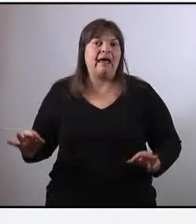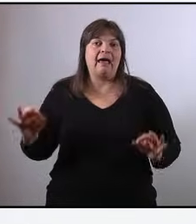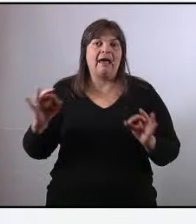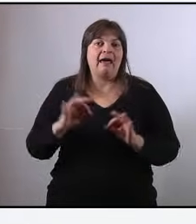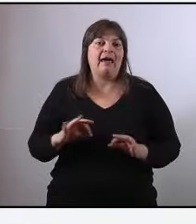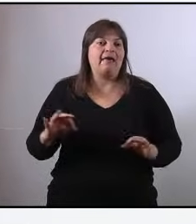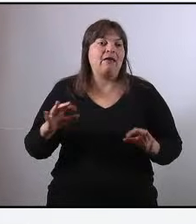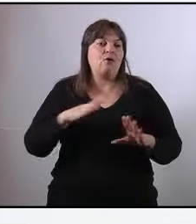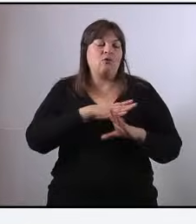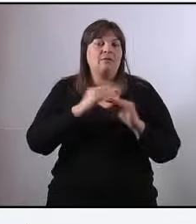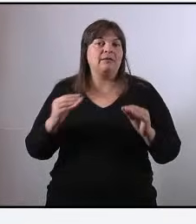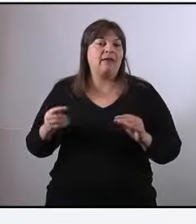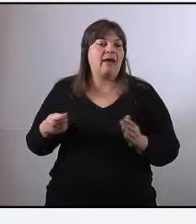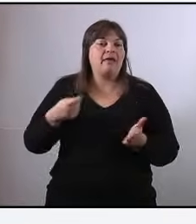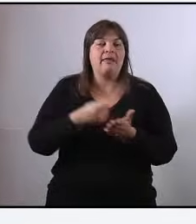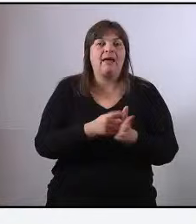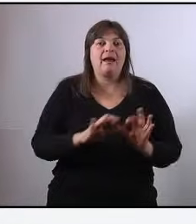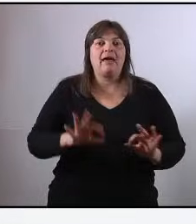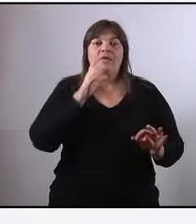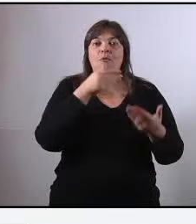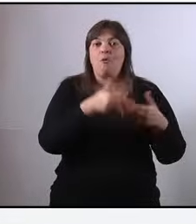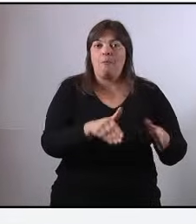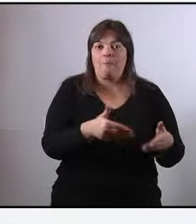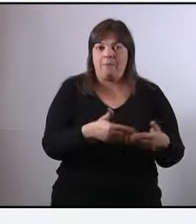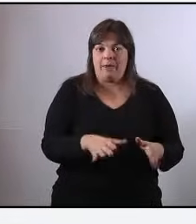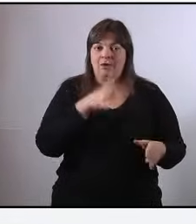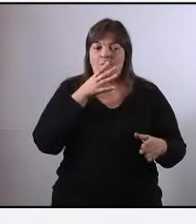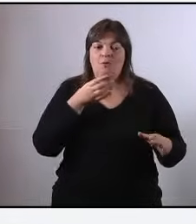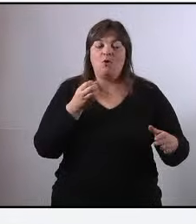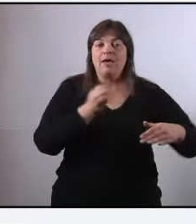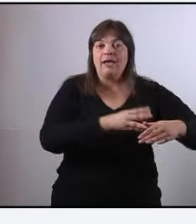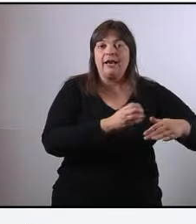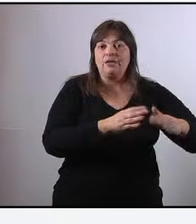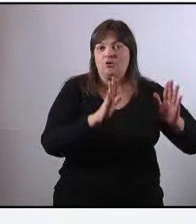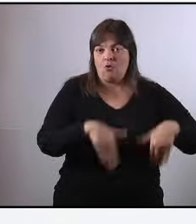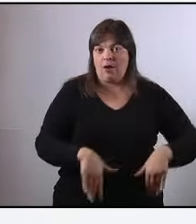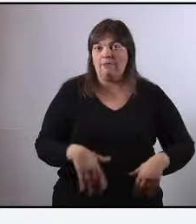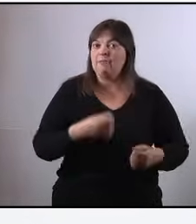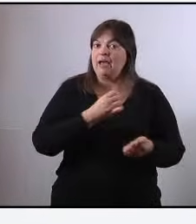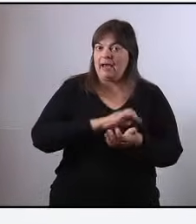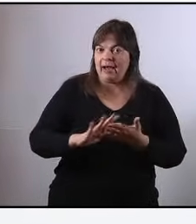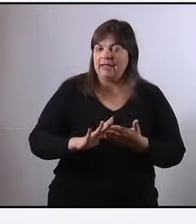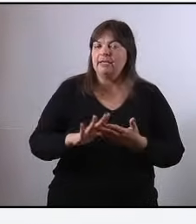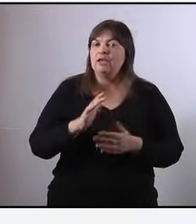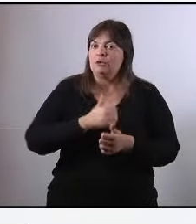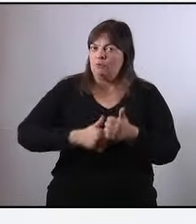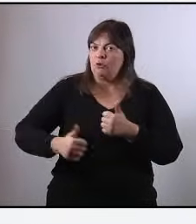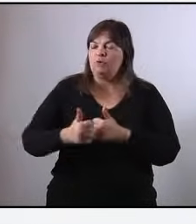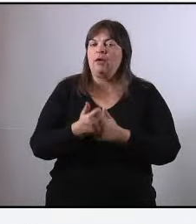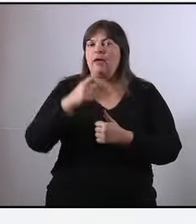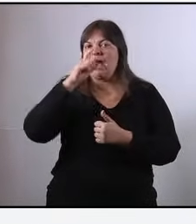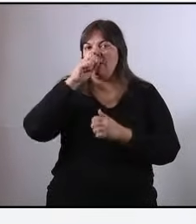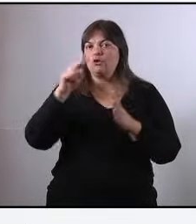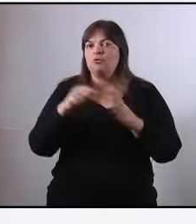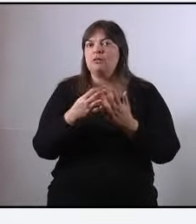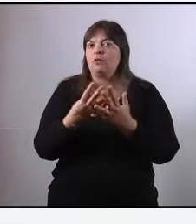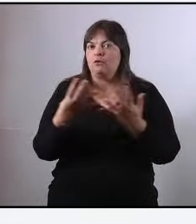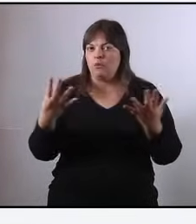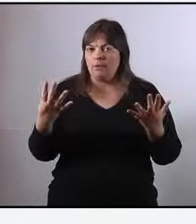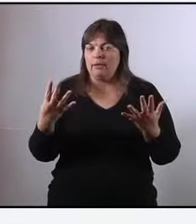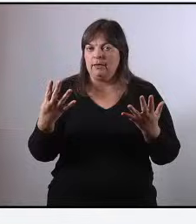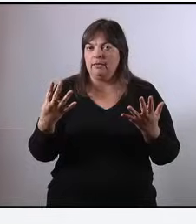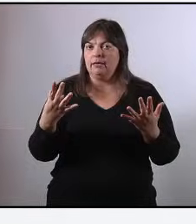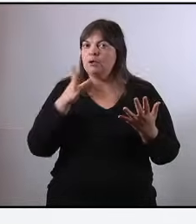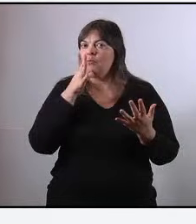la universidad por esta pérdida de ingresos. La gratuidad está vigente desde el año 2019 para